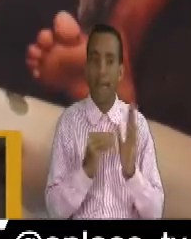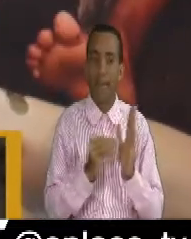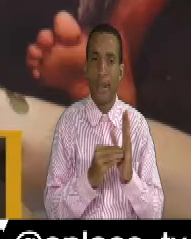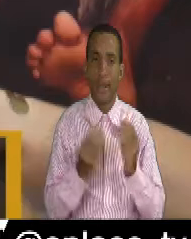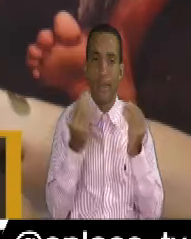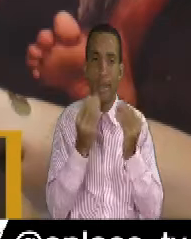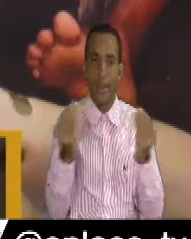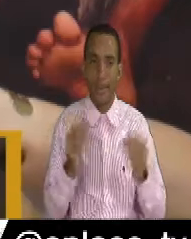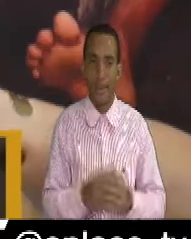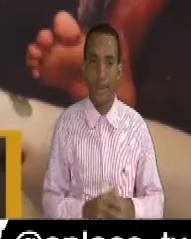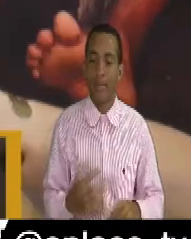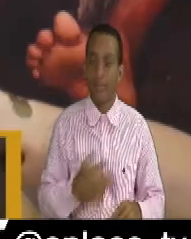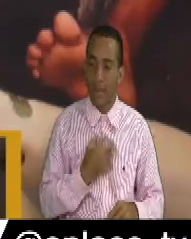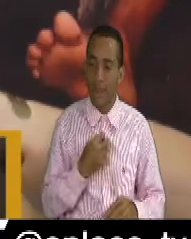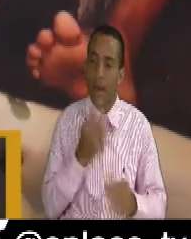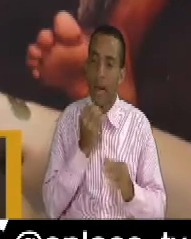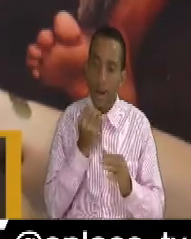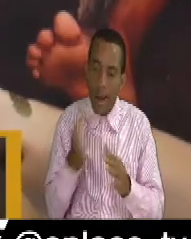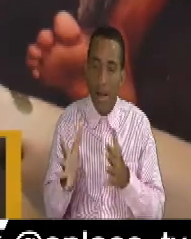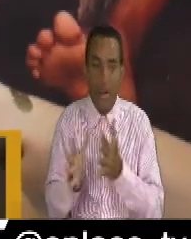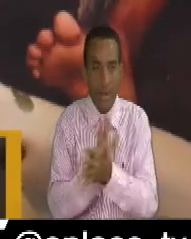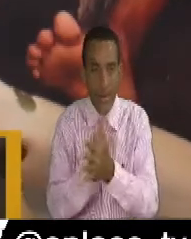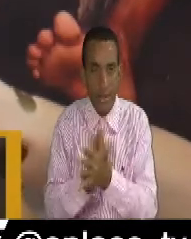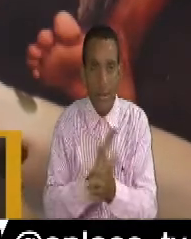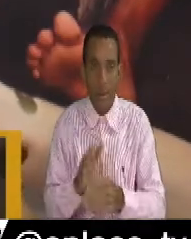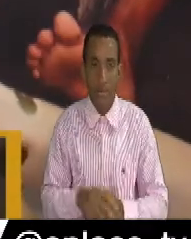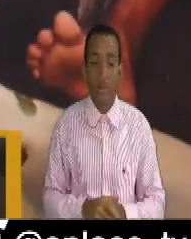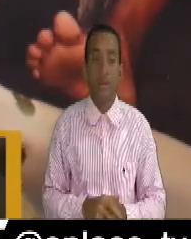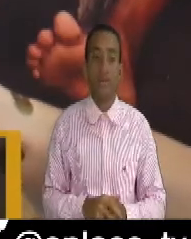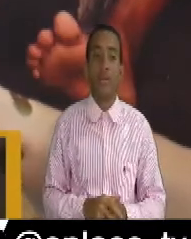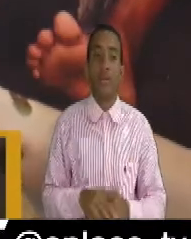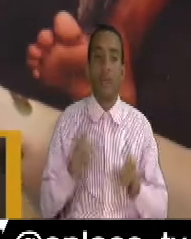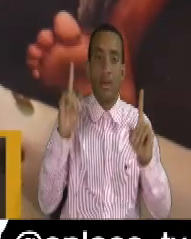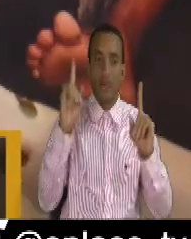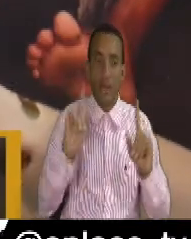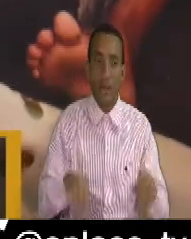generalmente nos consulta y ponemos denuncias de este tipo